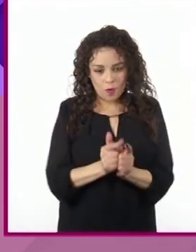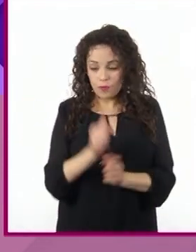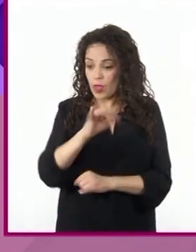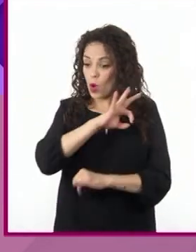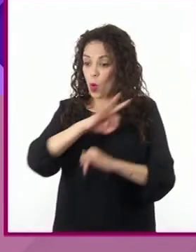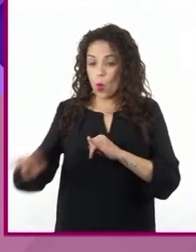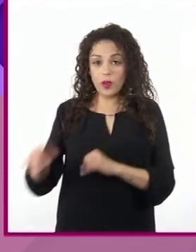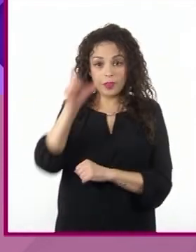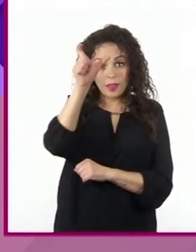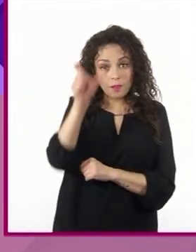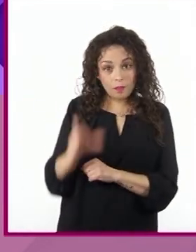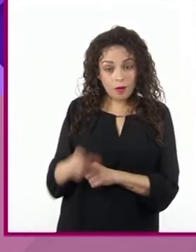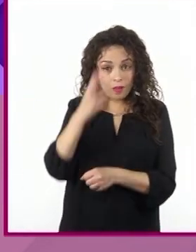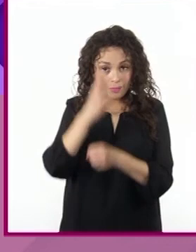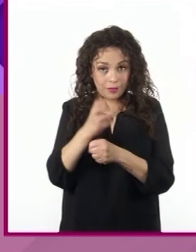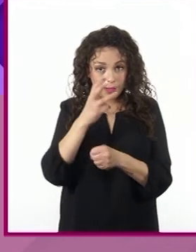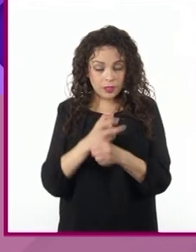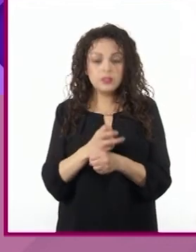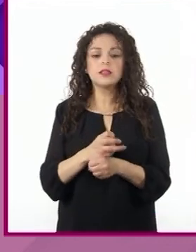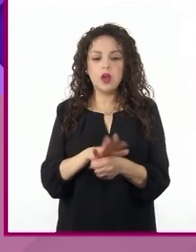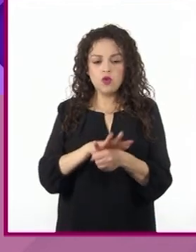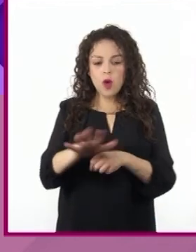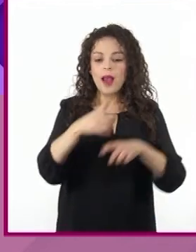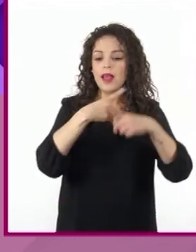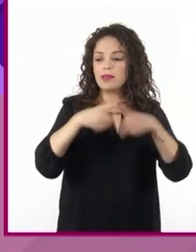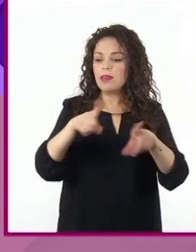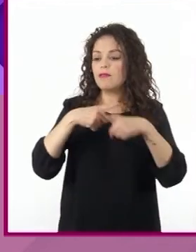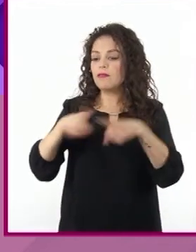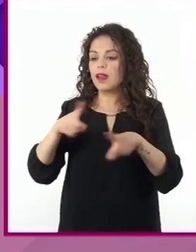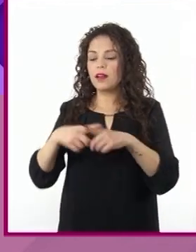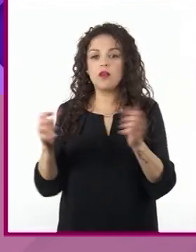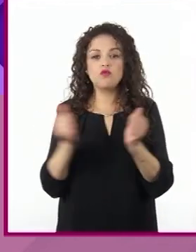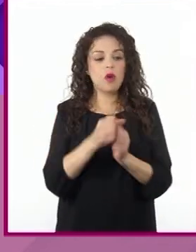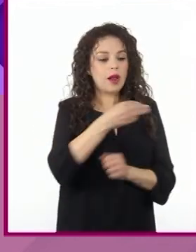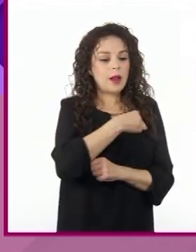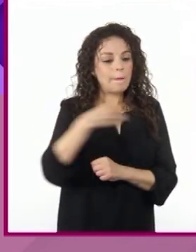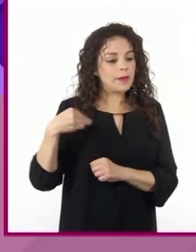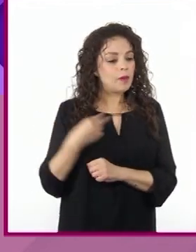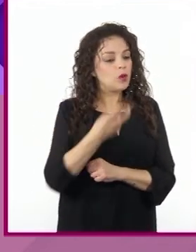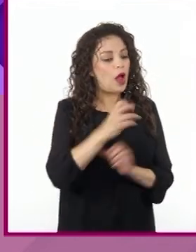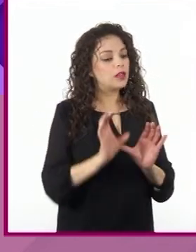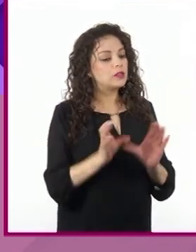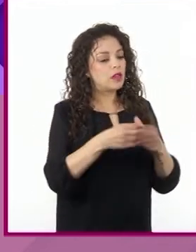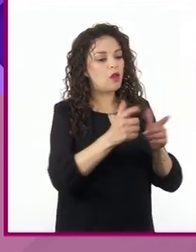los aspectos en los que difieren de las y los demás miembros de dichos grupos.